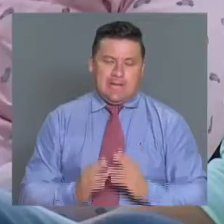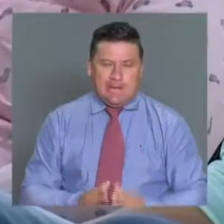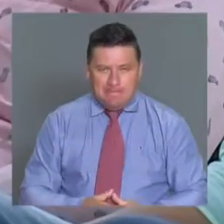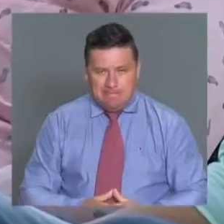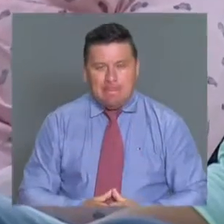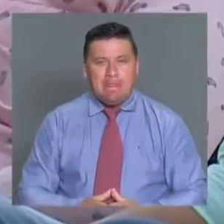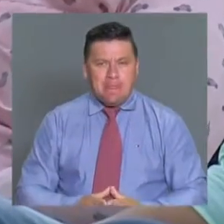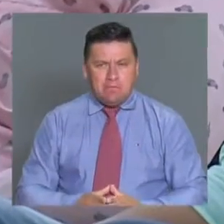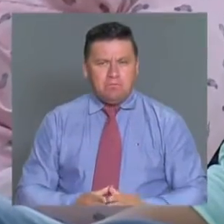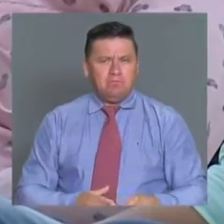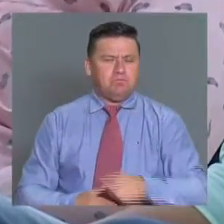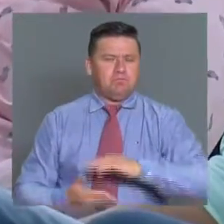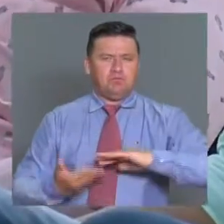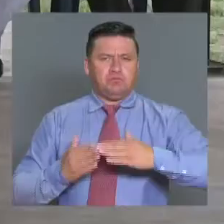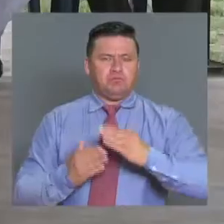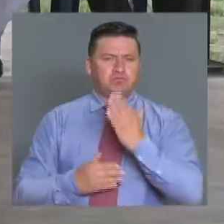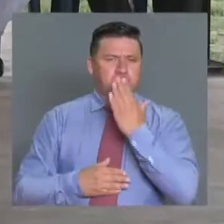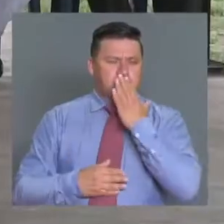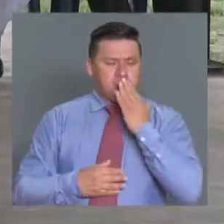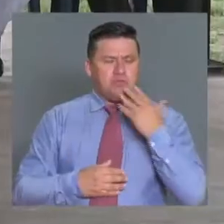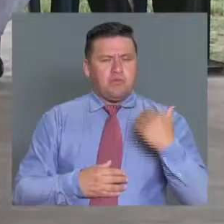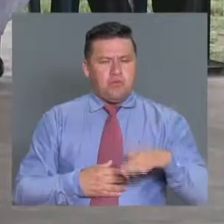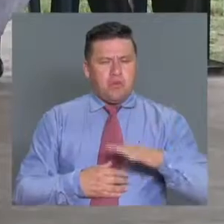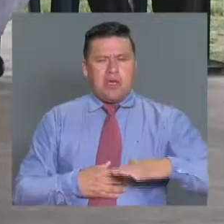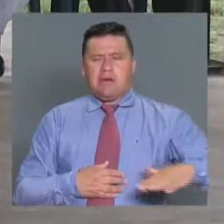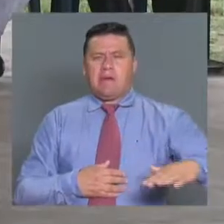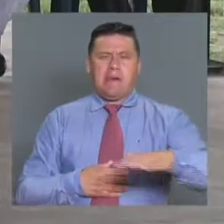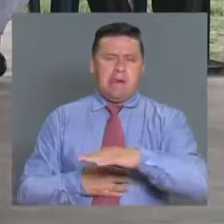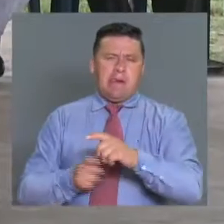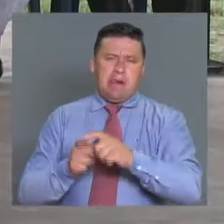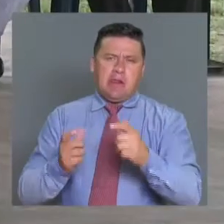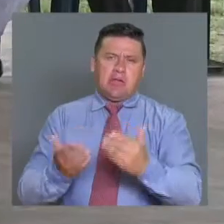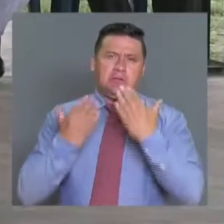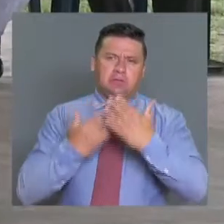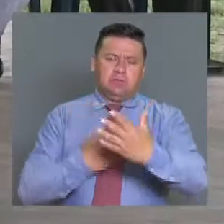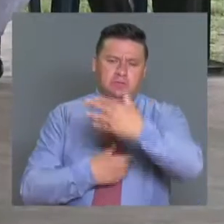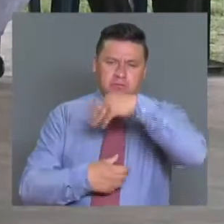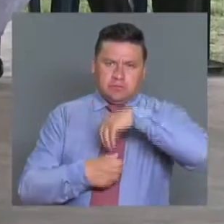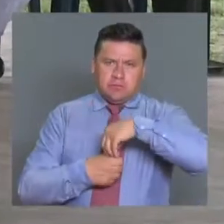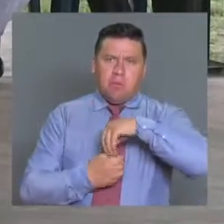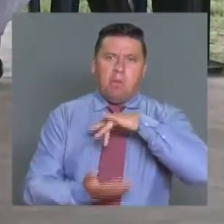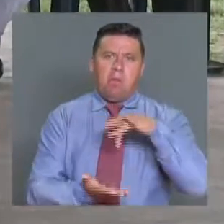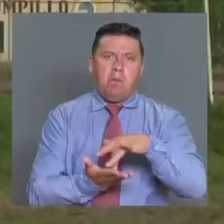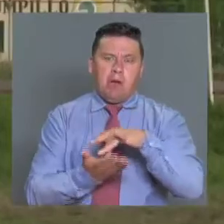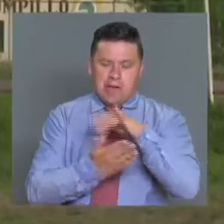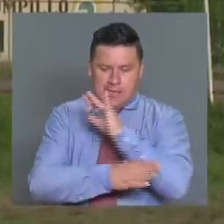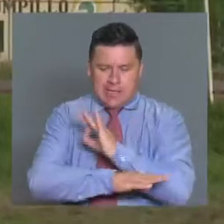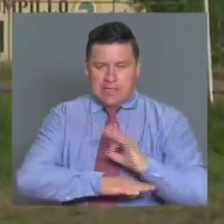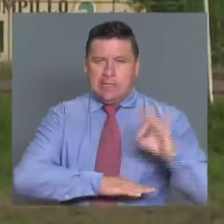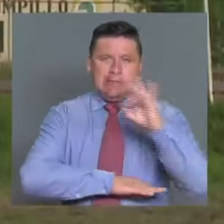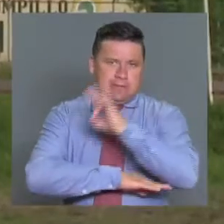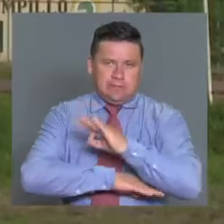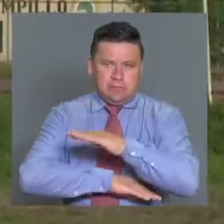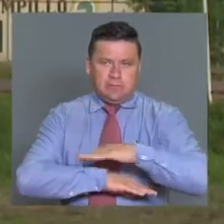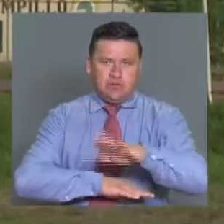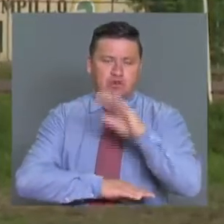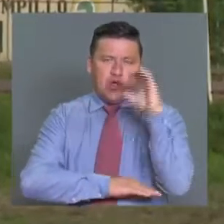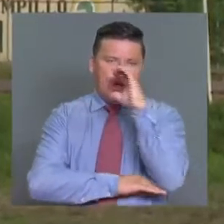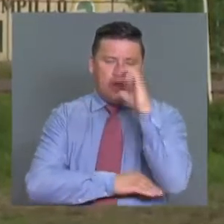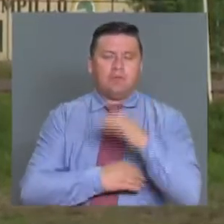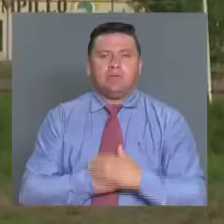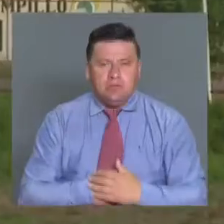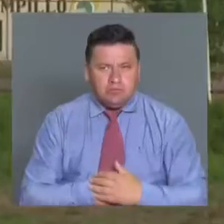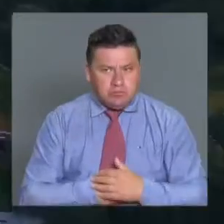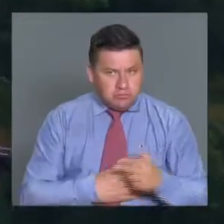la población indígena de la primavera ha sido una de las grandes beneficiadas con la presencia de la essap en esta región de colombia